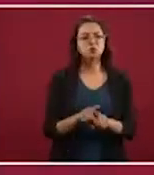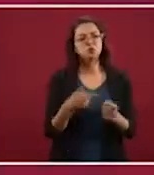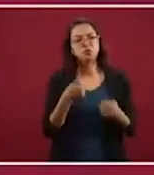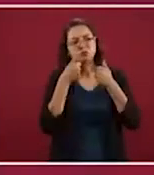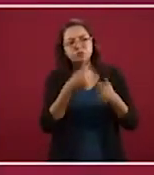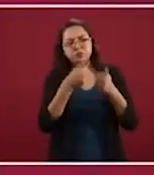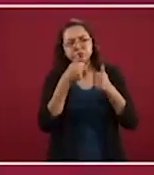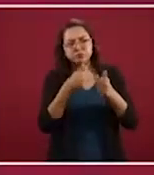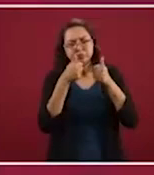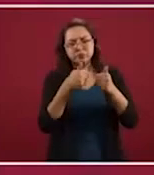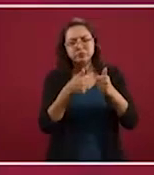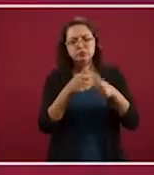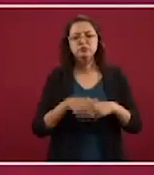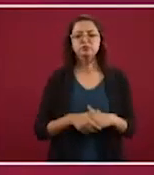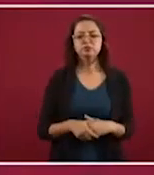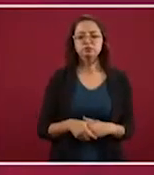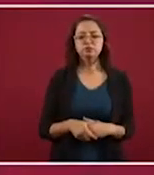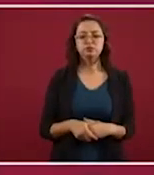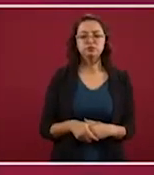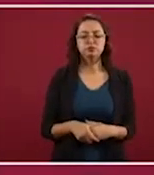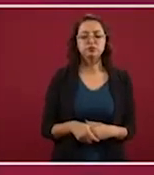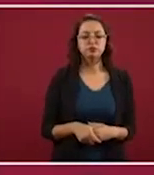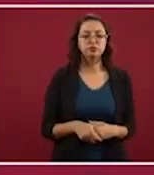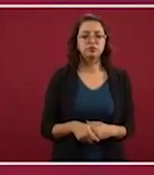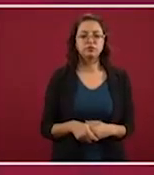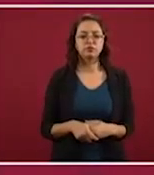pendientes y